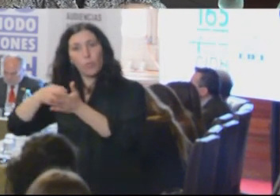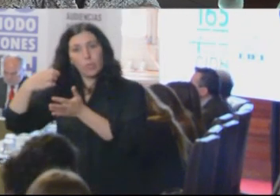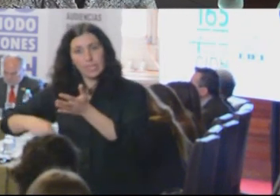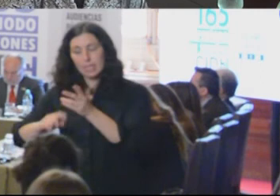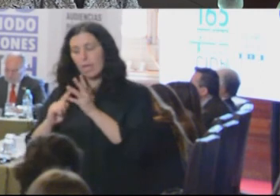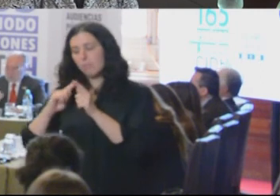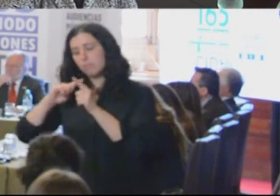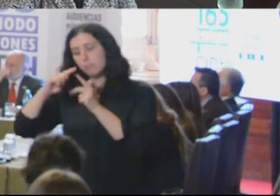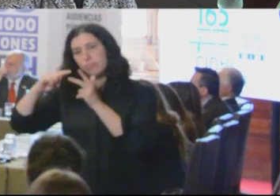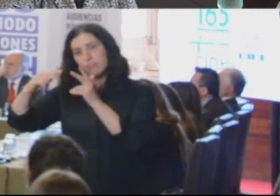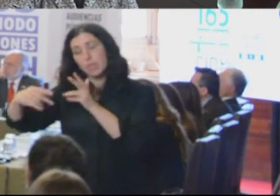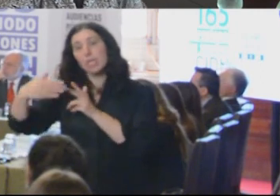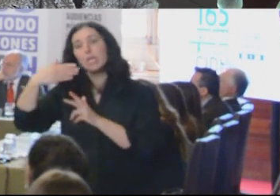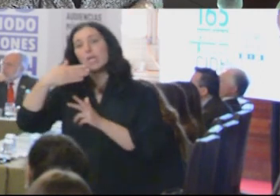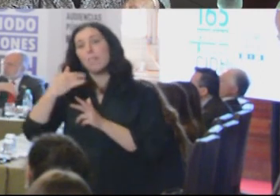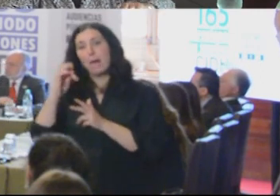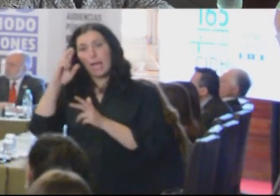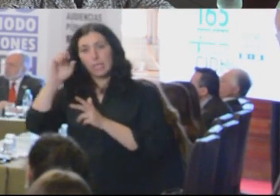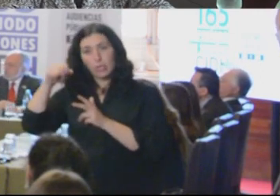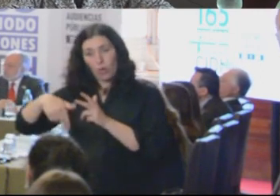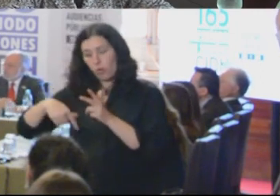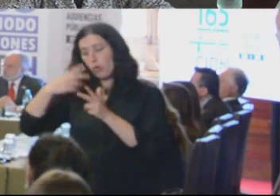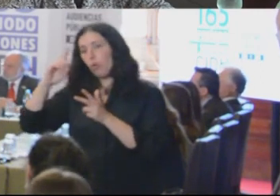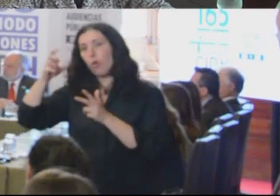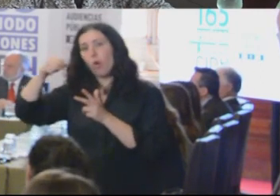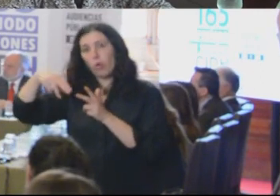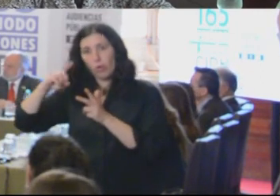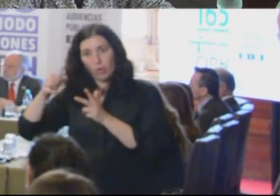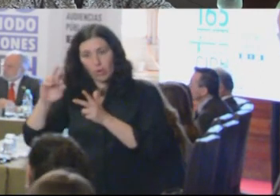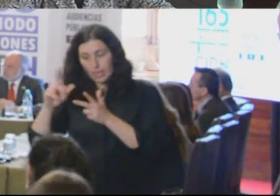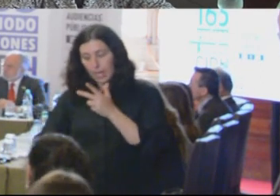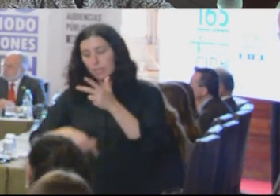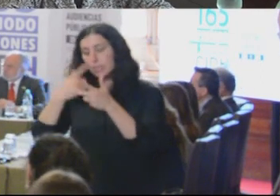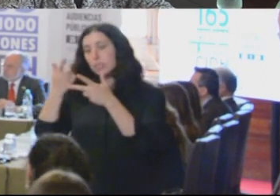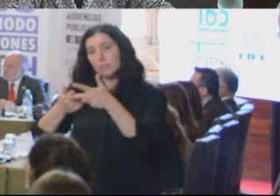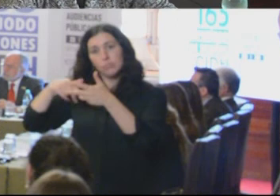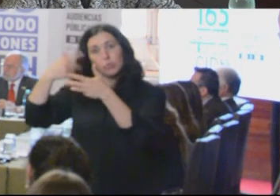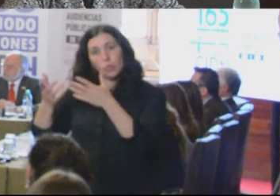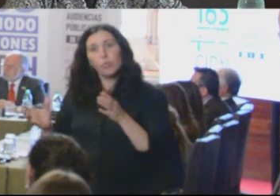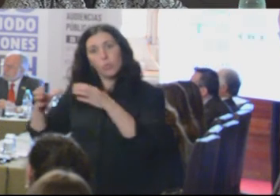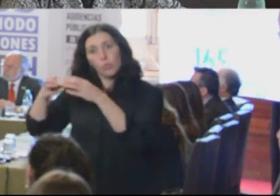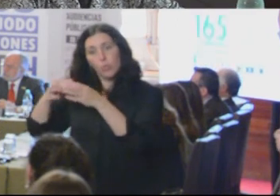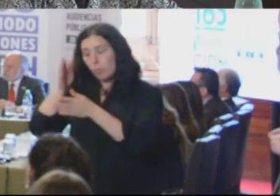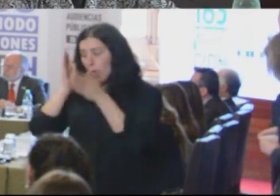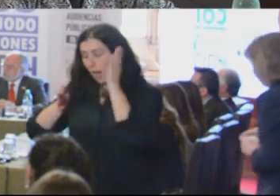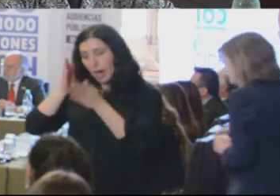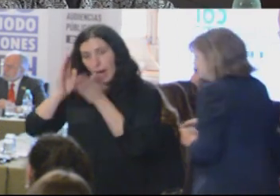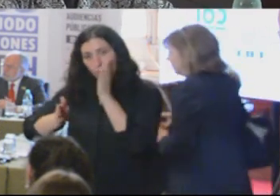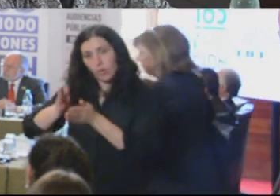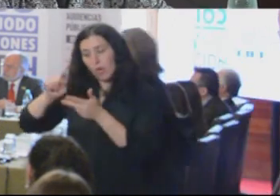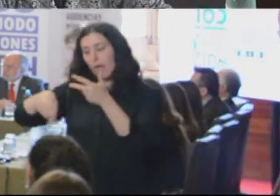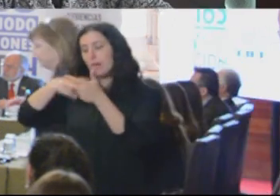encuentran presentes byron góngora de la corporación jurídica libertad romario ortegón de la corporación colectivo de abogados josé alvear restrepo